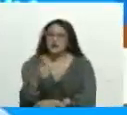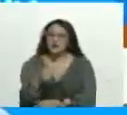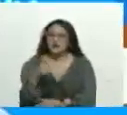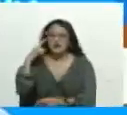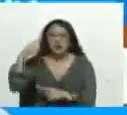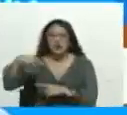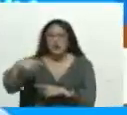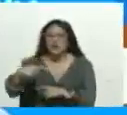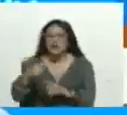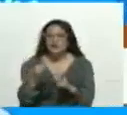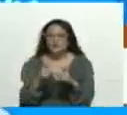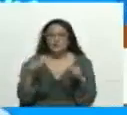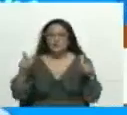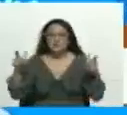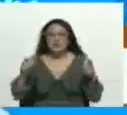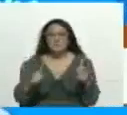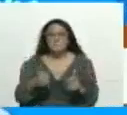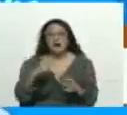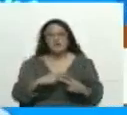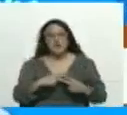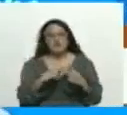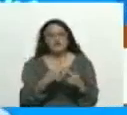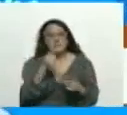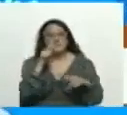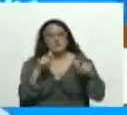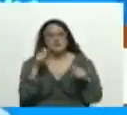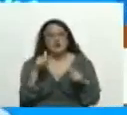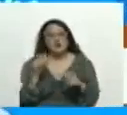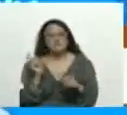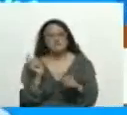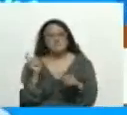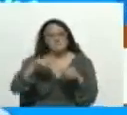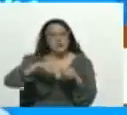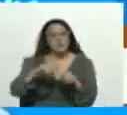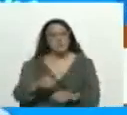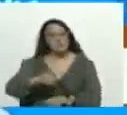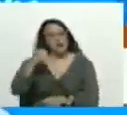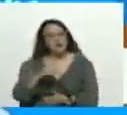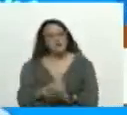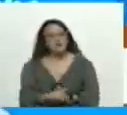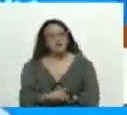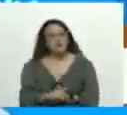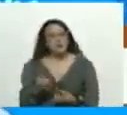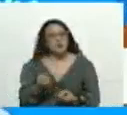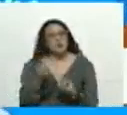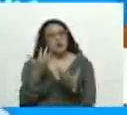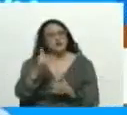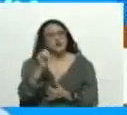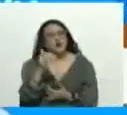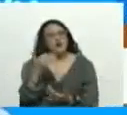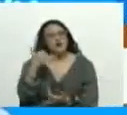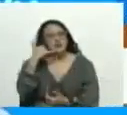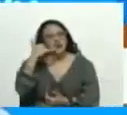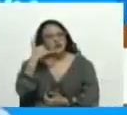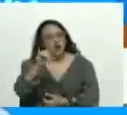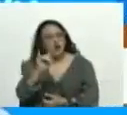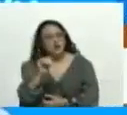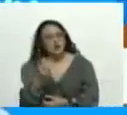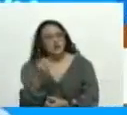voluntades comunicacionales en este continente nuestro todo mundo carga Cuántos equipos cargan teléfono celular